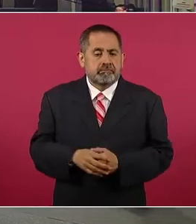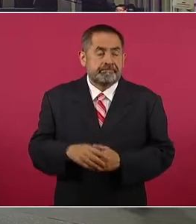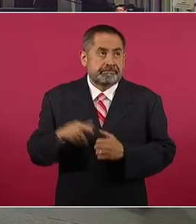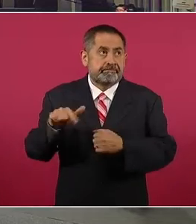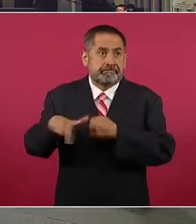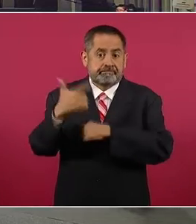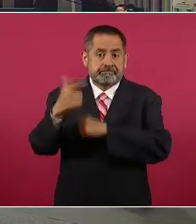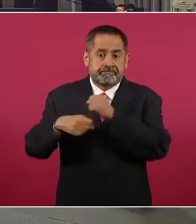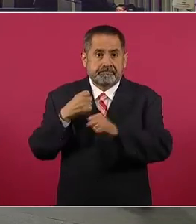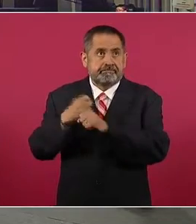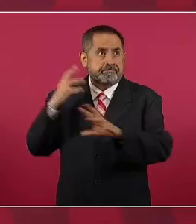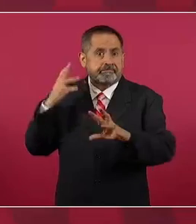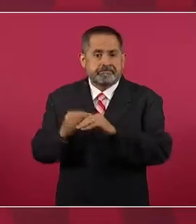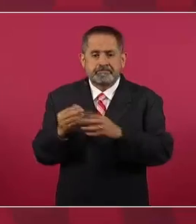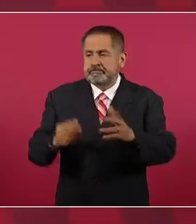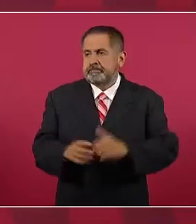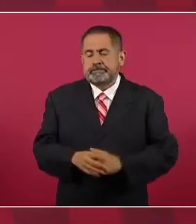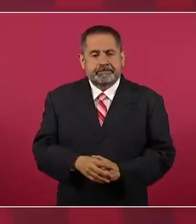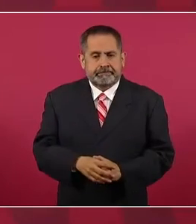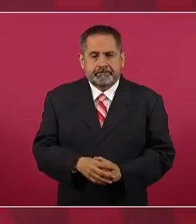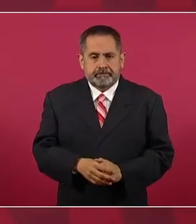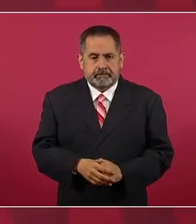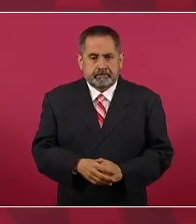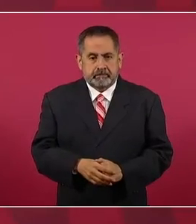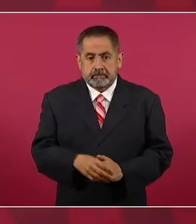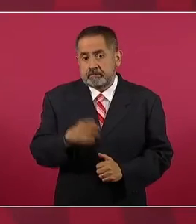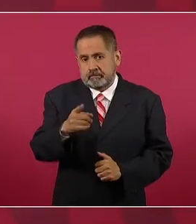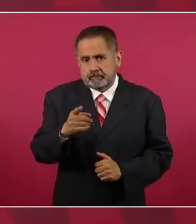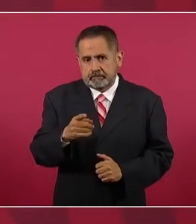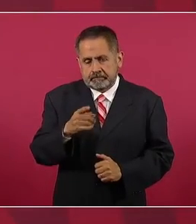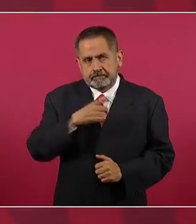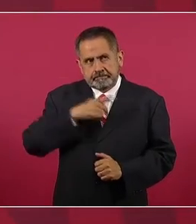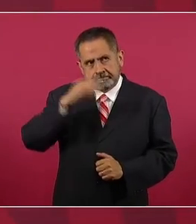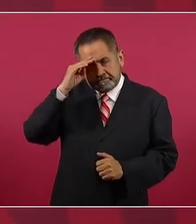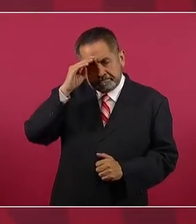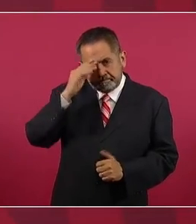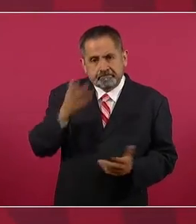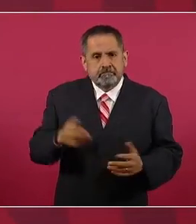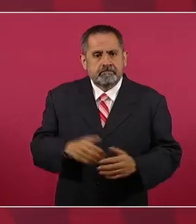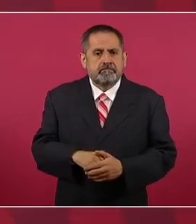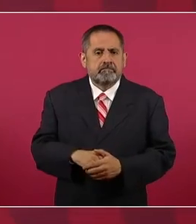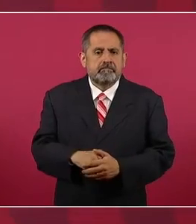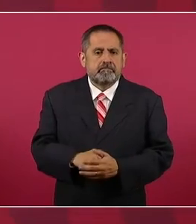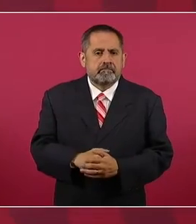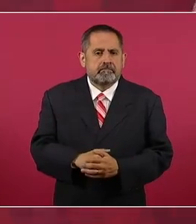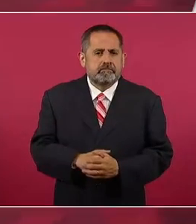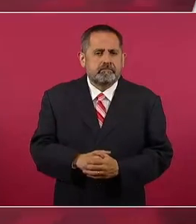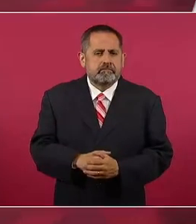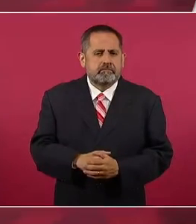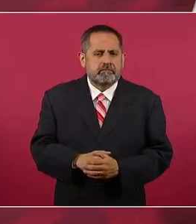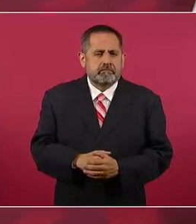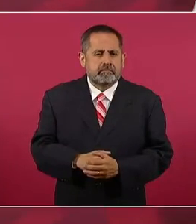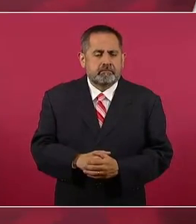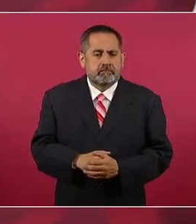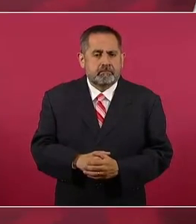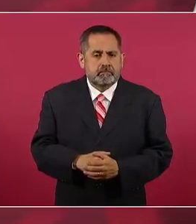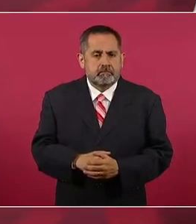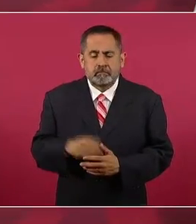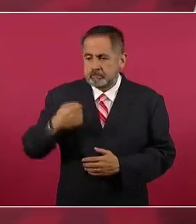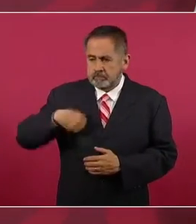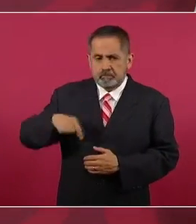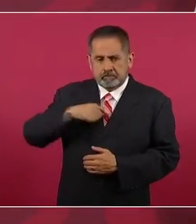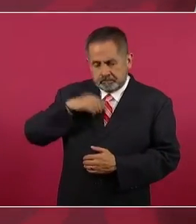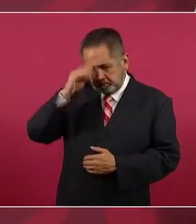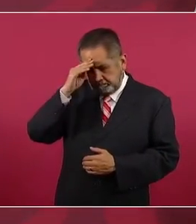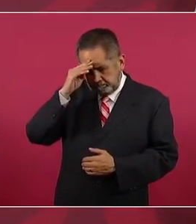12 años, sí. Sí. Porque eso es lo que hay que tomar en cuenta. O sea, y nosotros